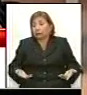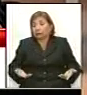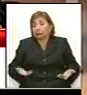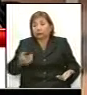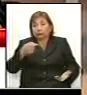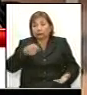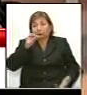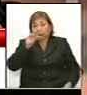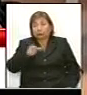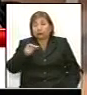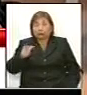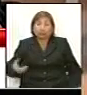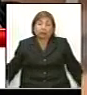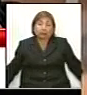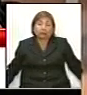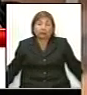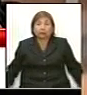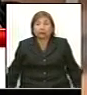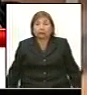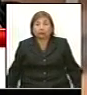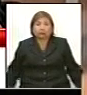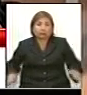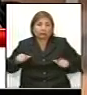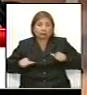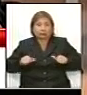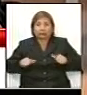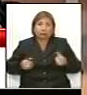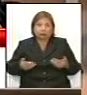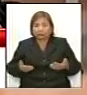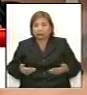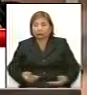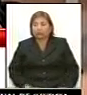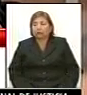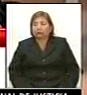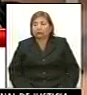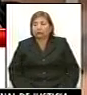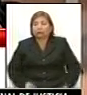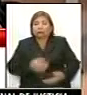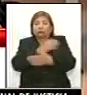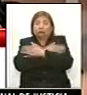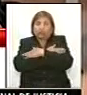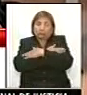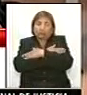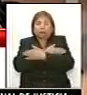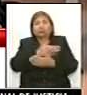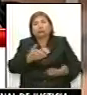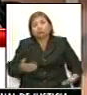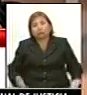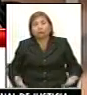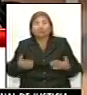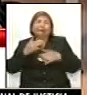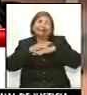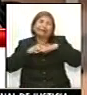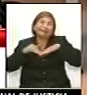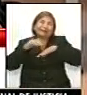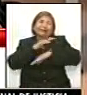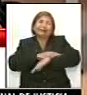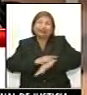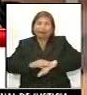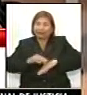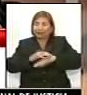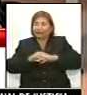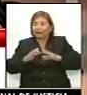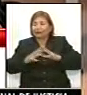esas personas se tanteaban con abrazos, con cariñas, con